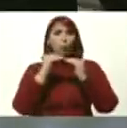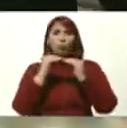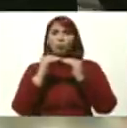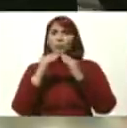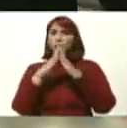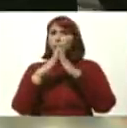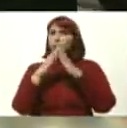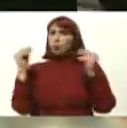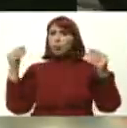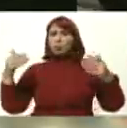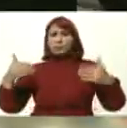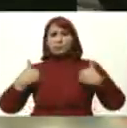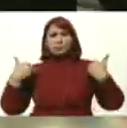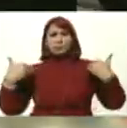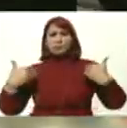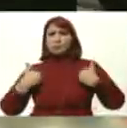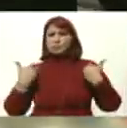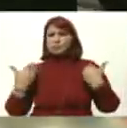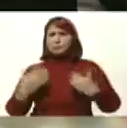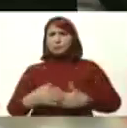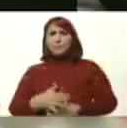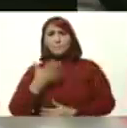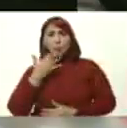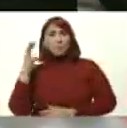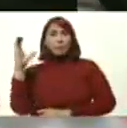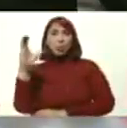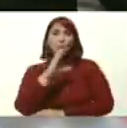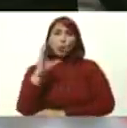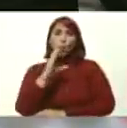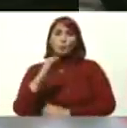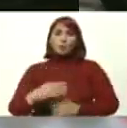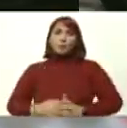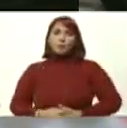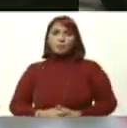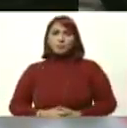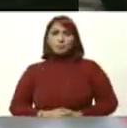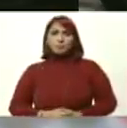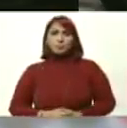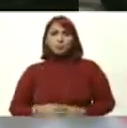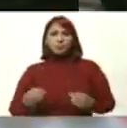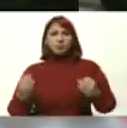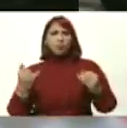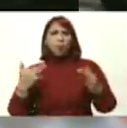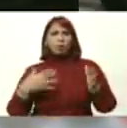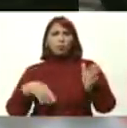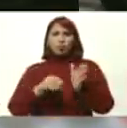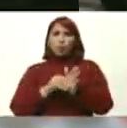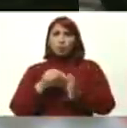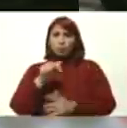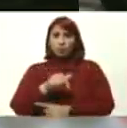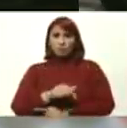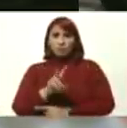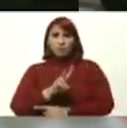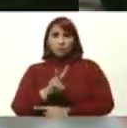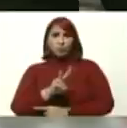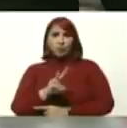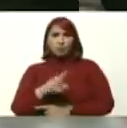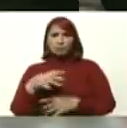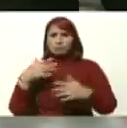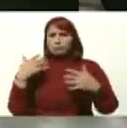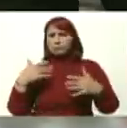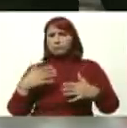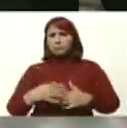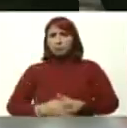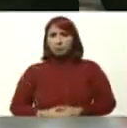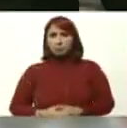todos los que han sufrido, por ejemplo en Colombia, ¿cuántos se han regresado? Miles.